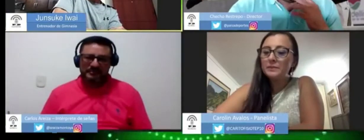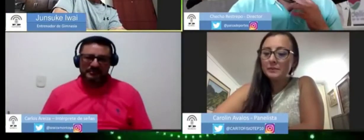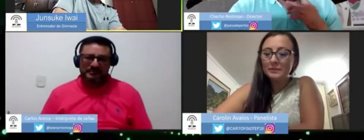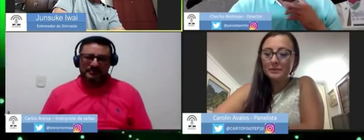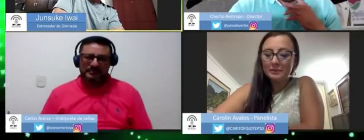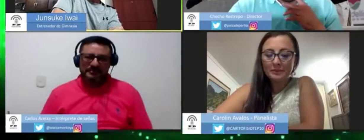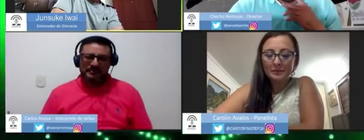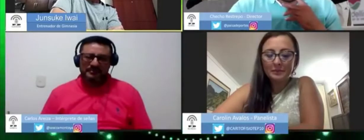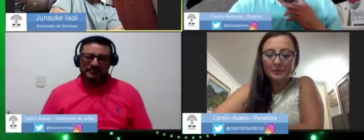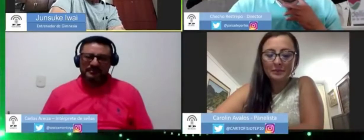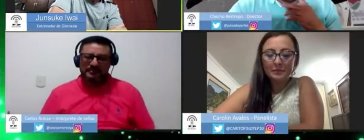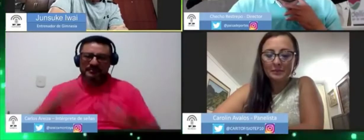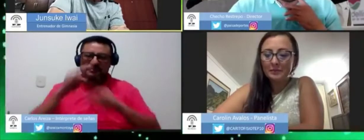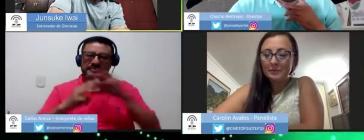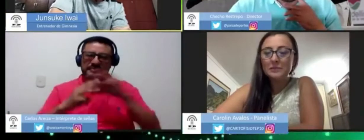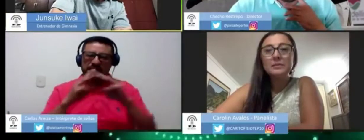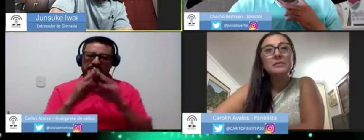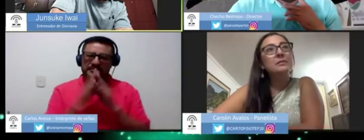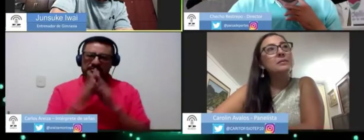antes de Olimpiada de